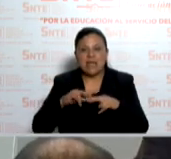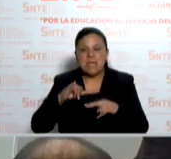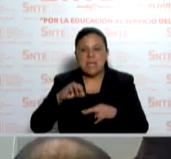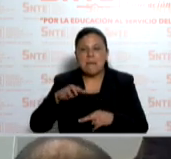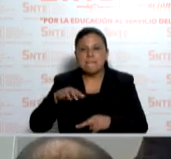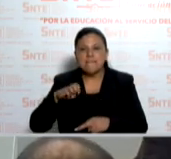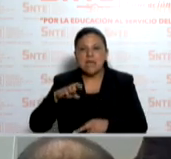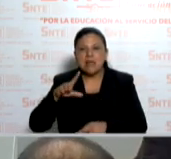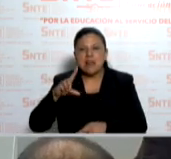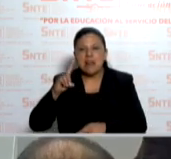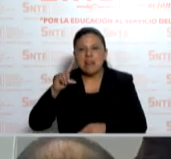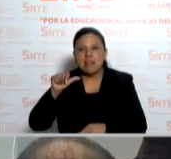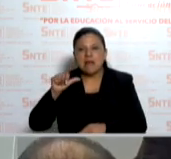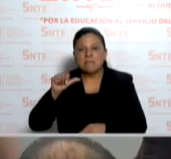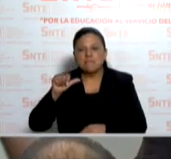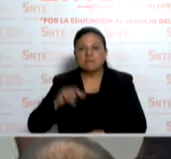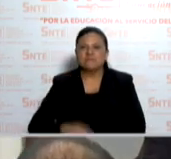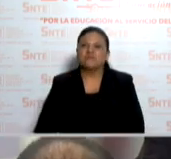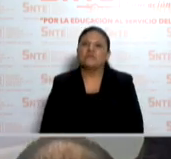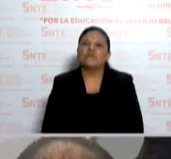Lucía Jasso Guzmán,